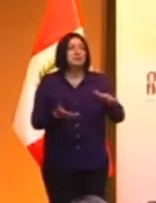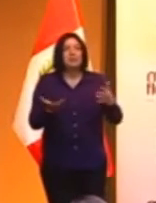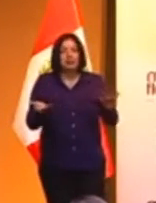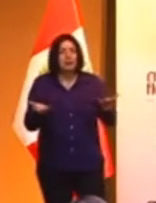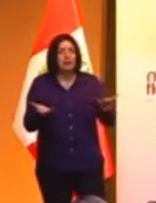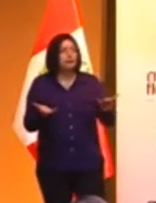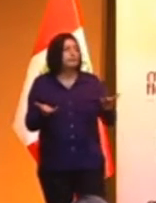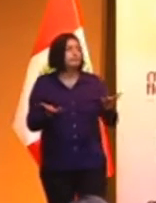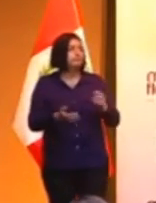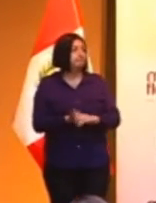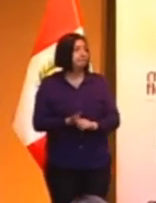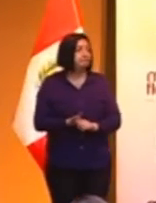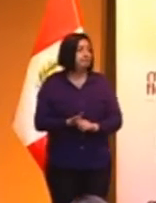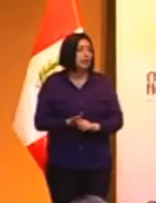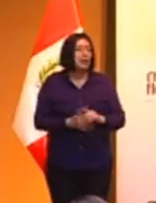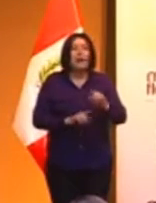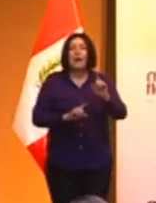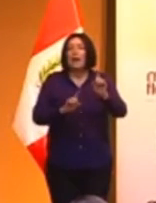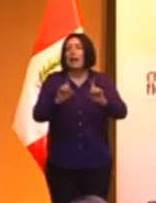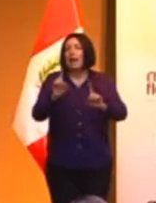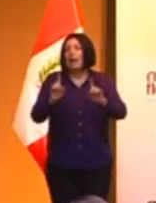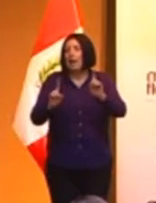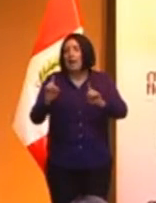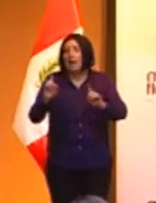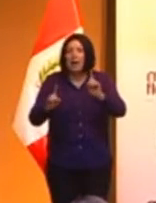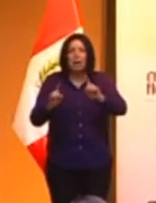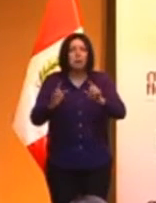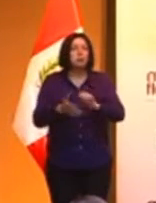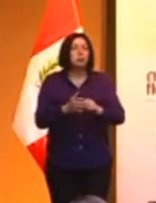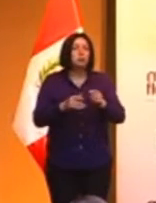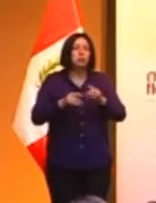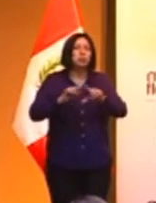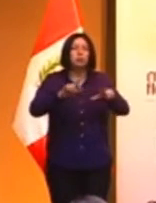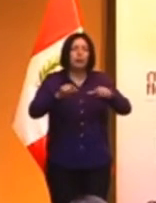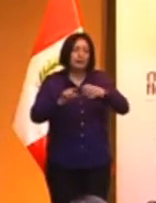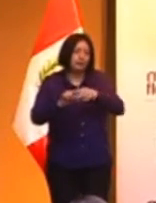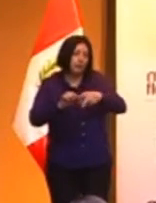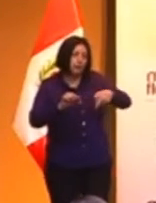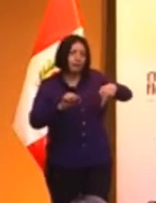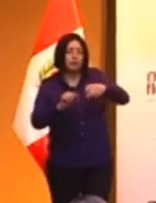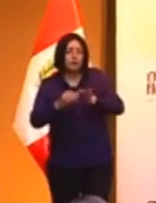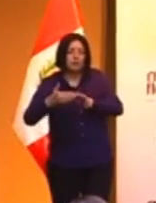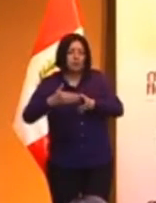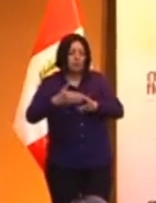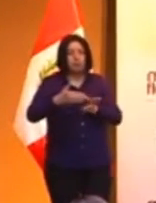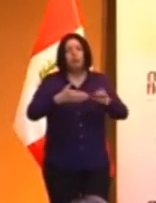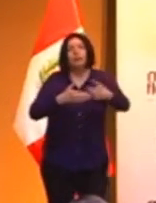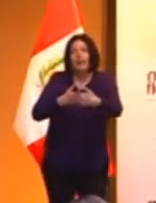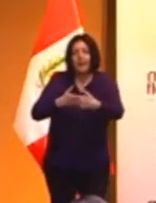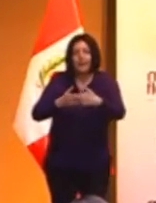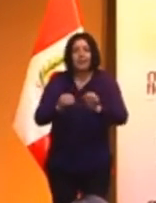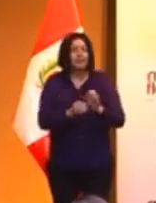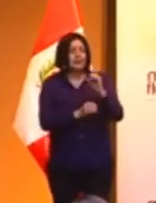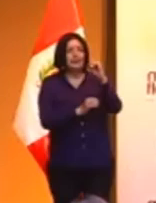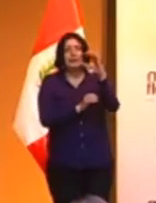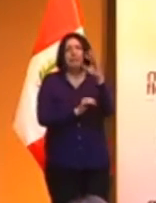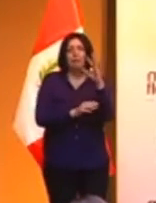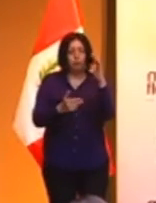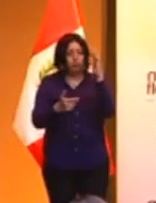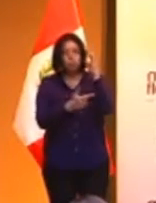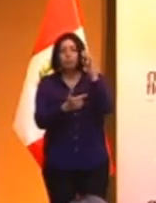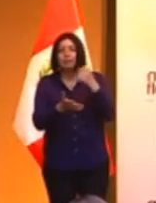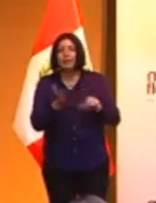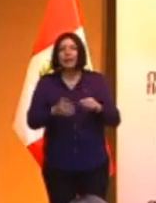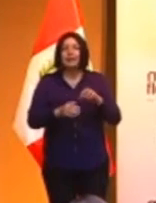haber generado algunos martillos, zonas de volteo, semáforos remotos,